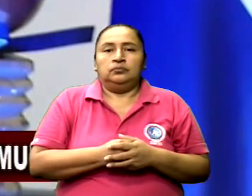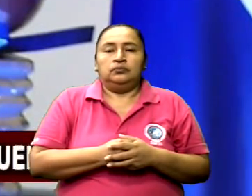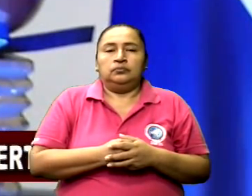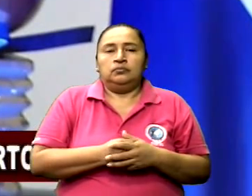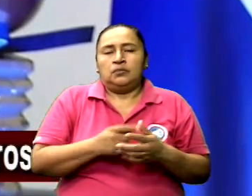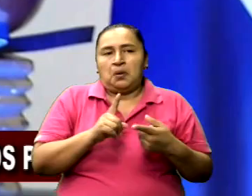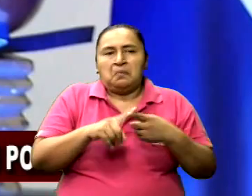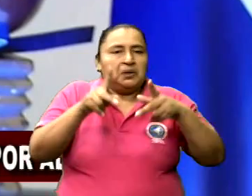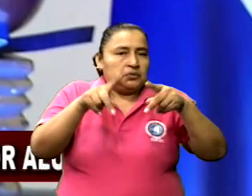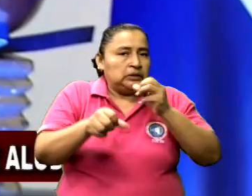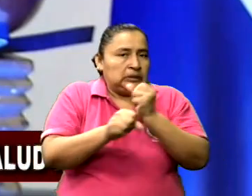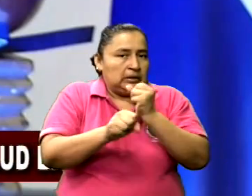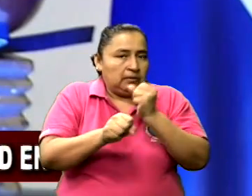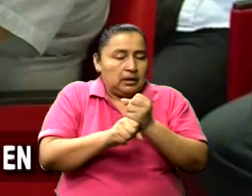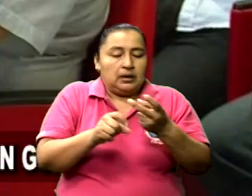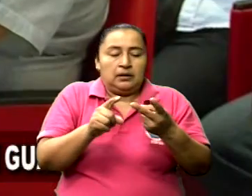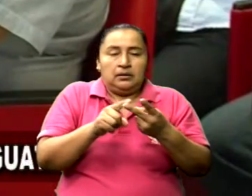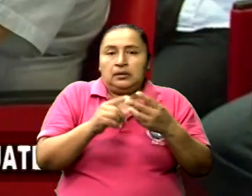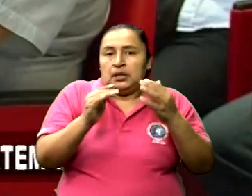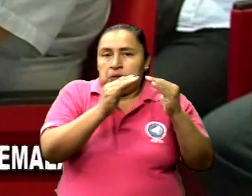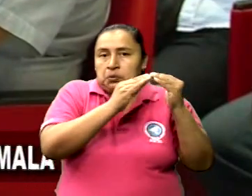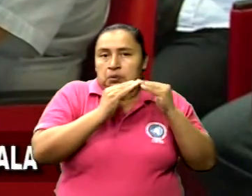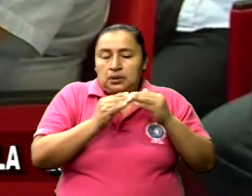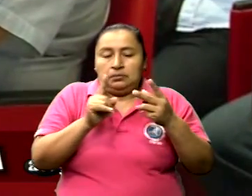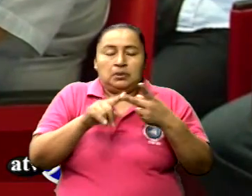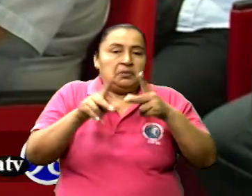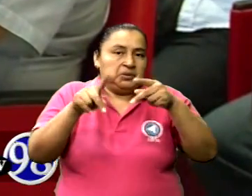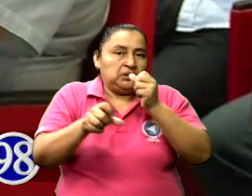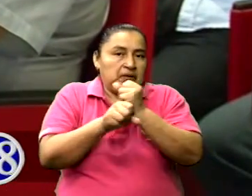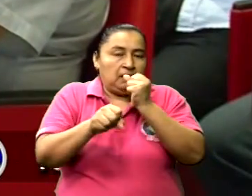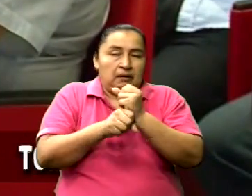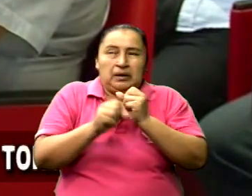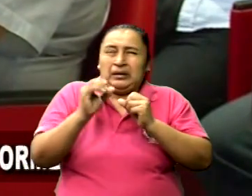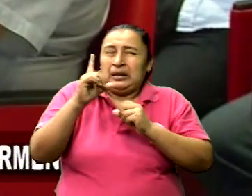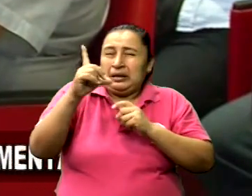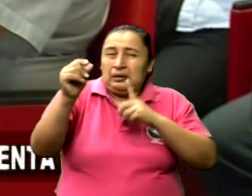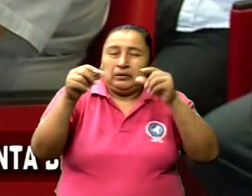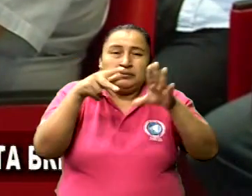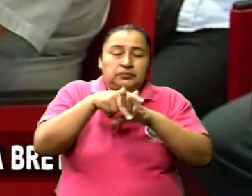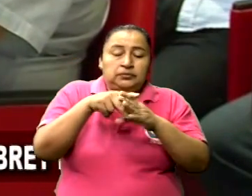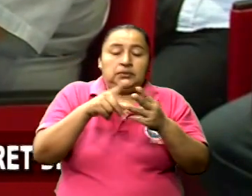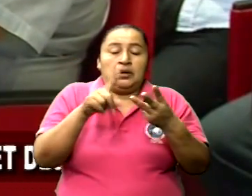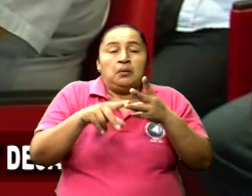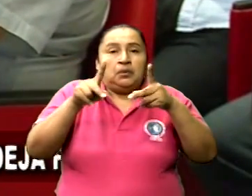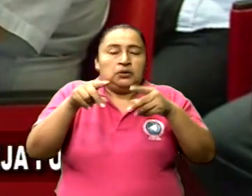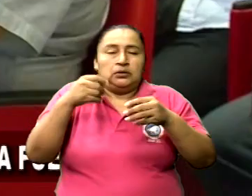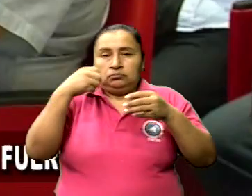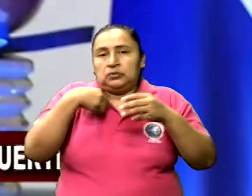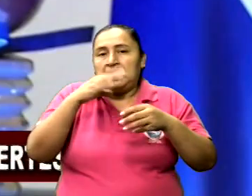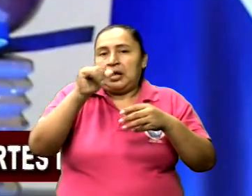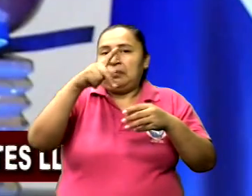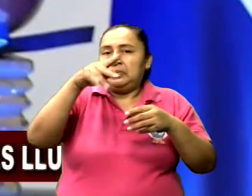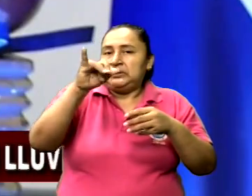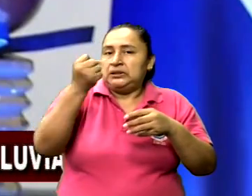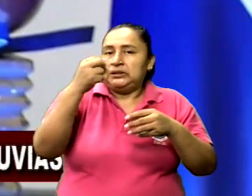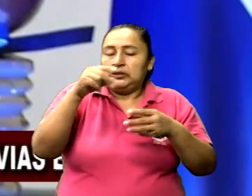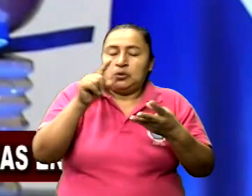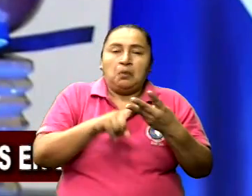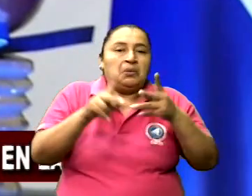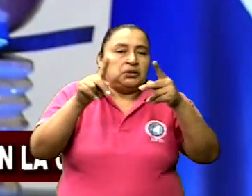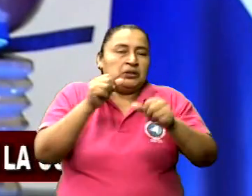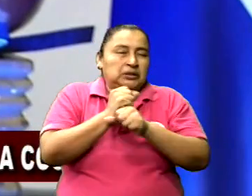Los obreros de la ciudad, los trabajadores del campo, los campesinos, los productores, pequeños,